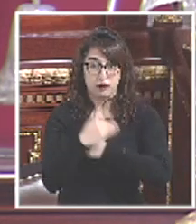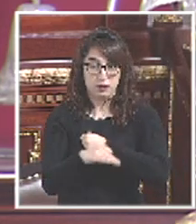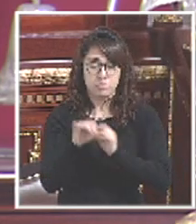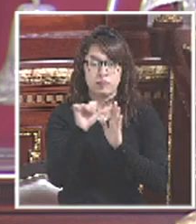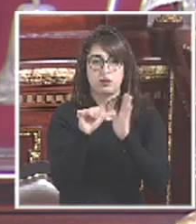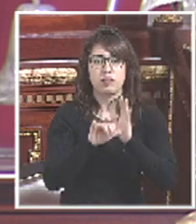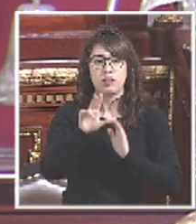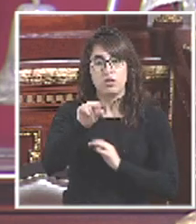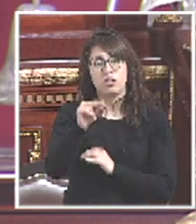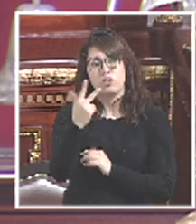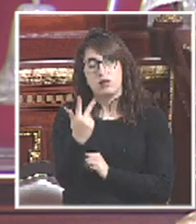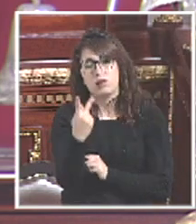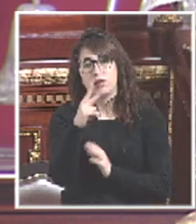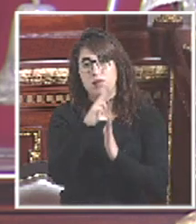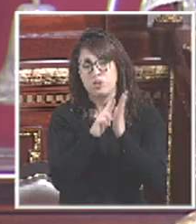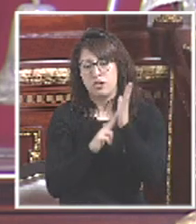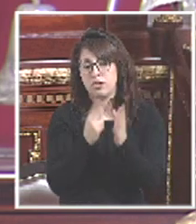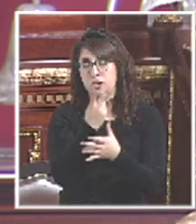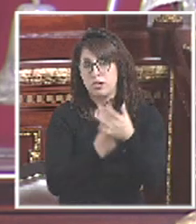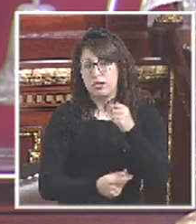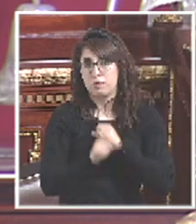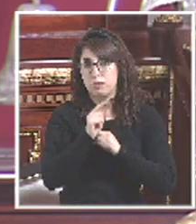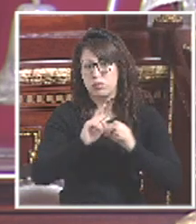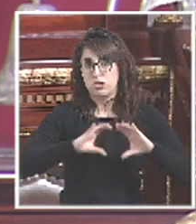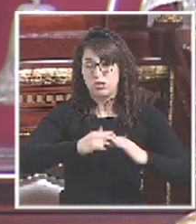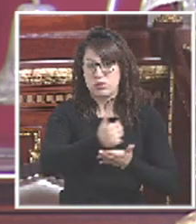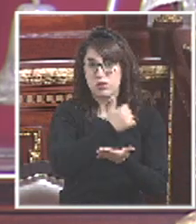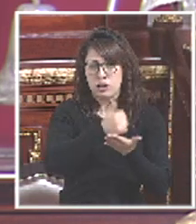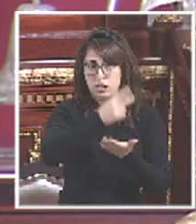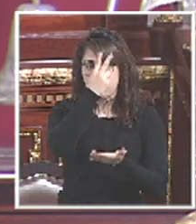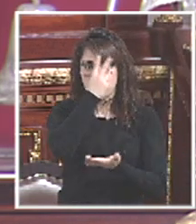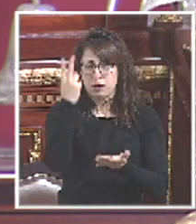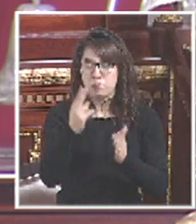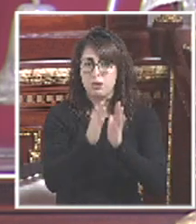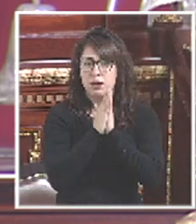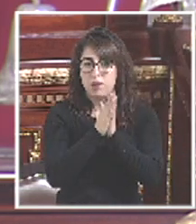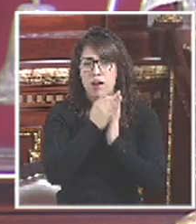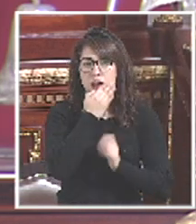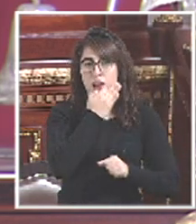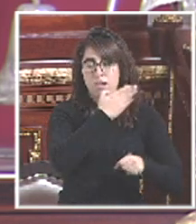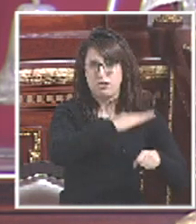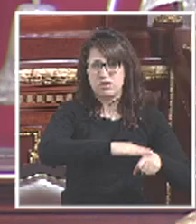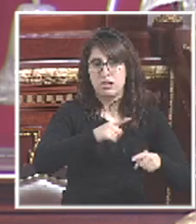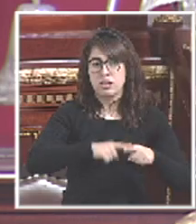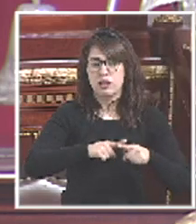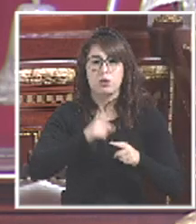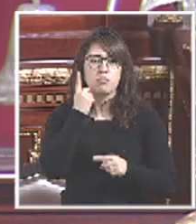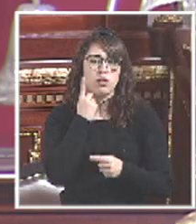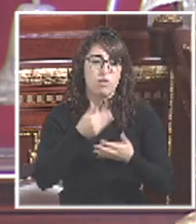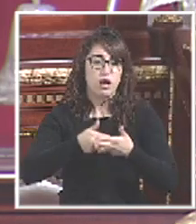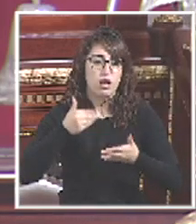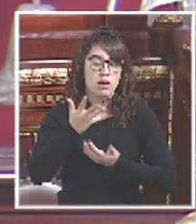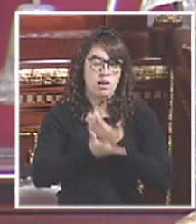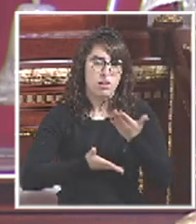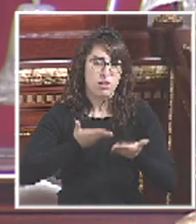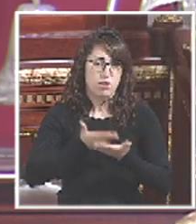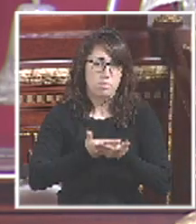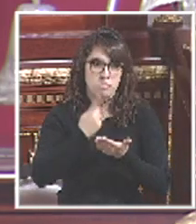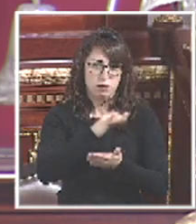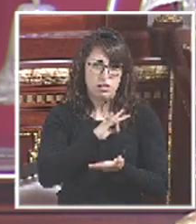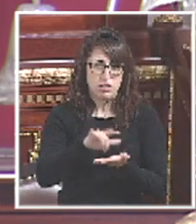artículo 88 del reglamento, ambos del Congreso de la Ciudad de México, remítase al diputado proponente para los efectos a que haya